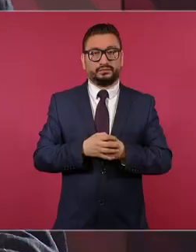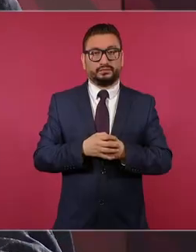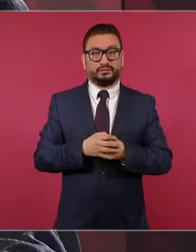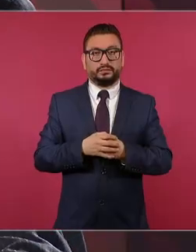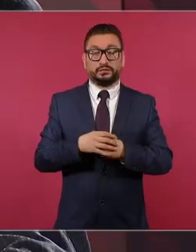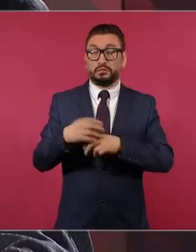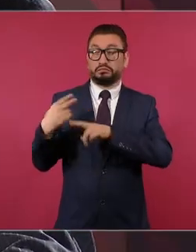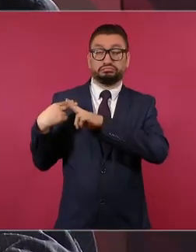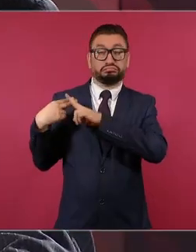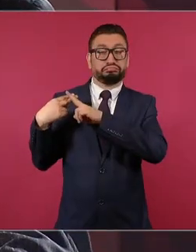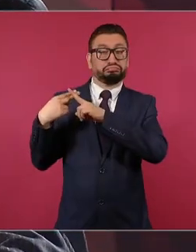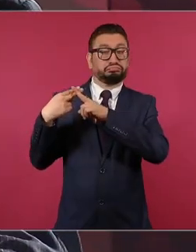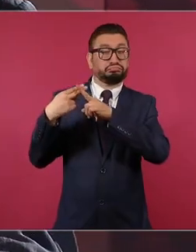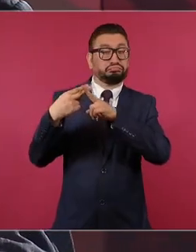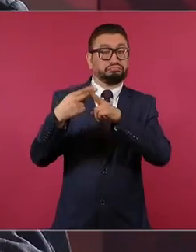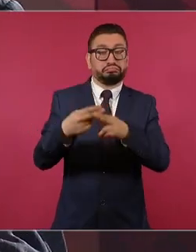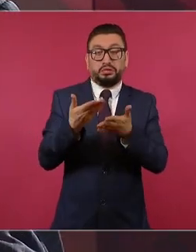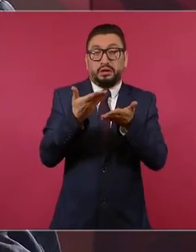siendo